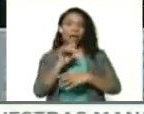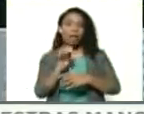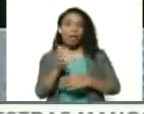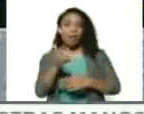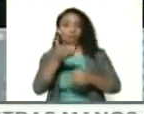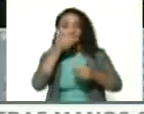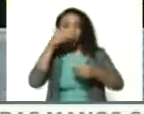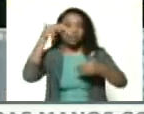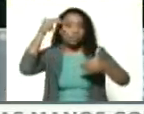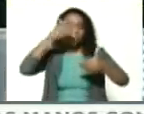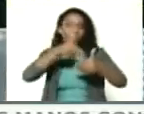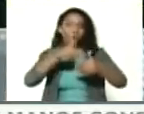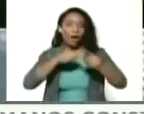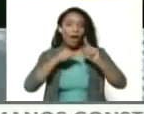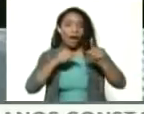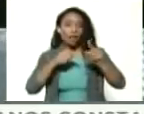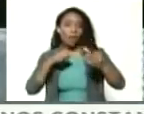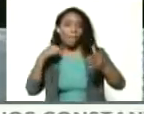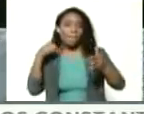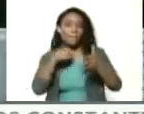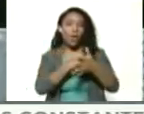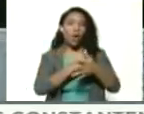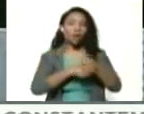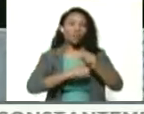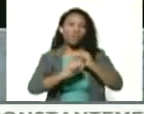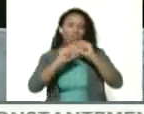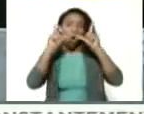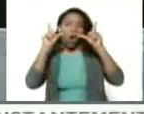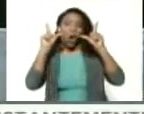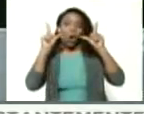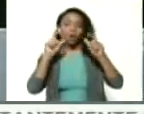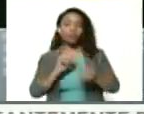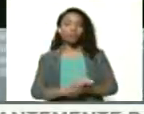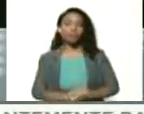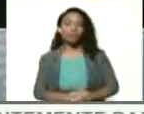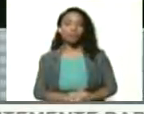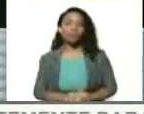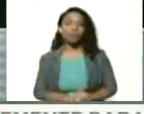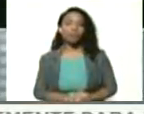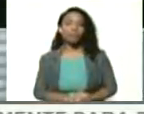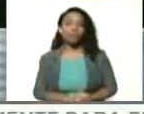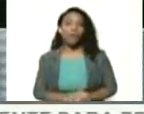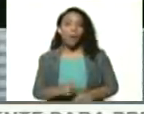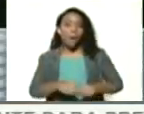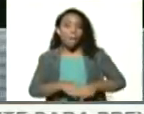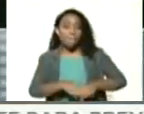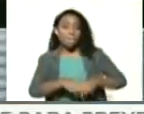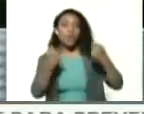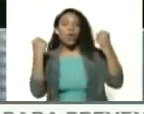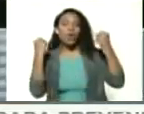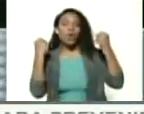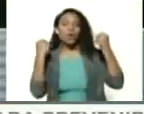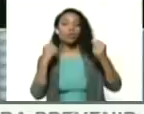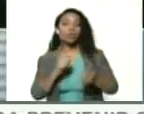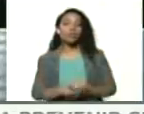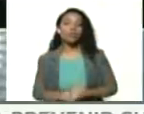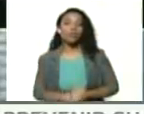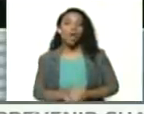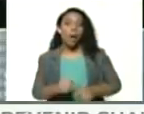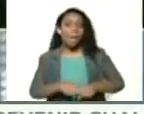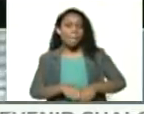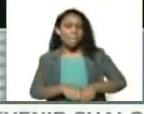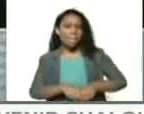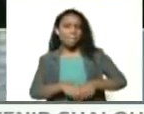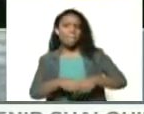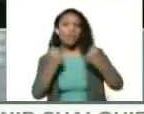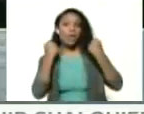secuestrado. Eso pegó impresionante a todos. Rompió el velo, rompió